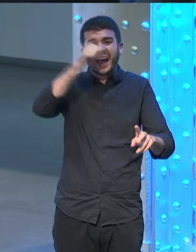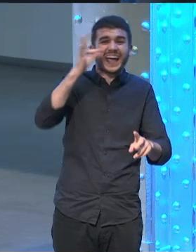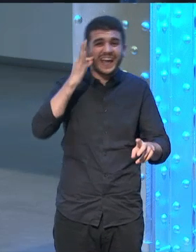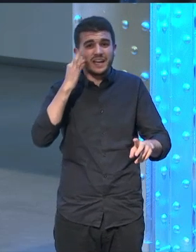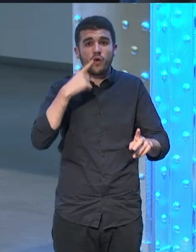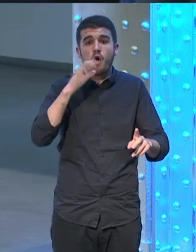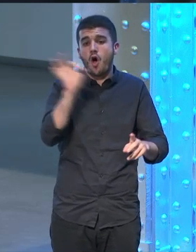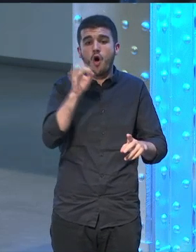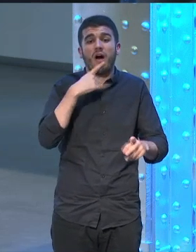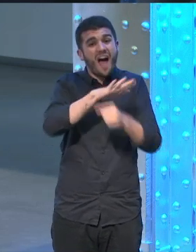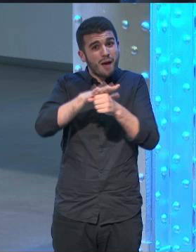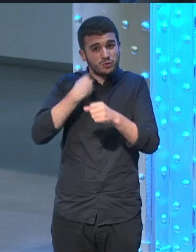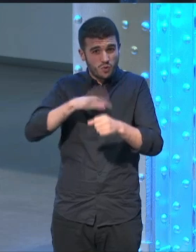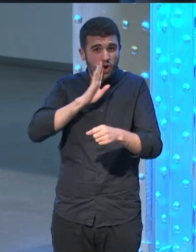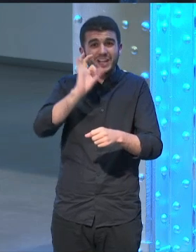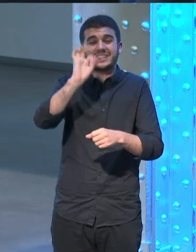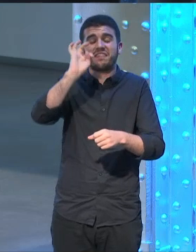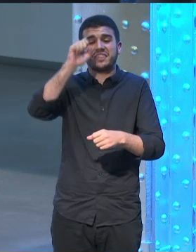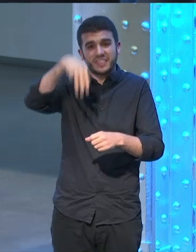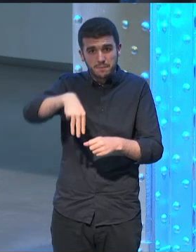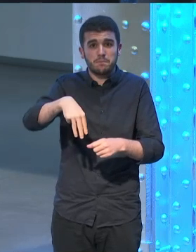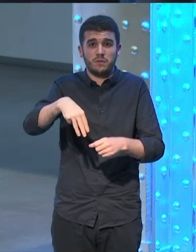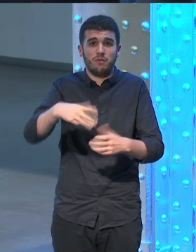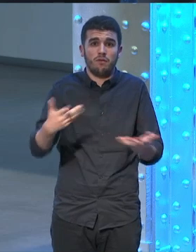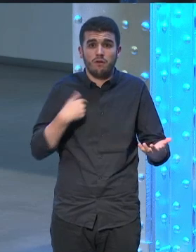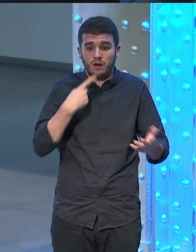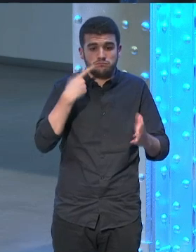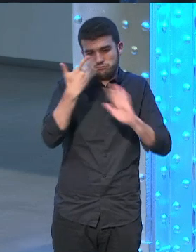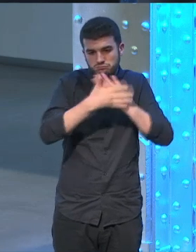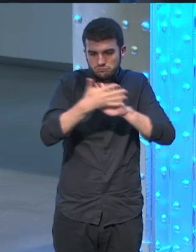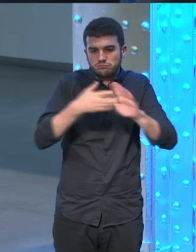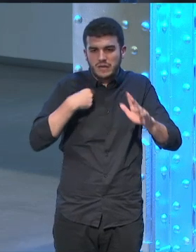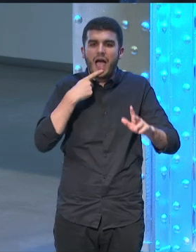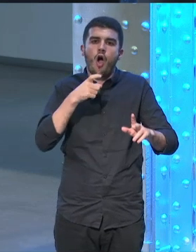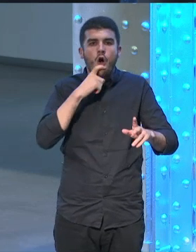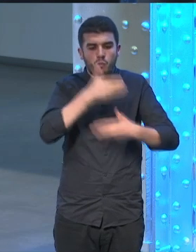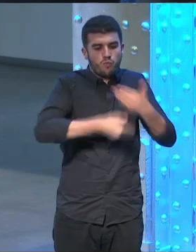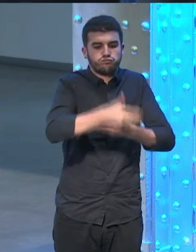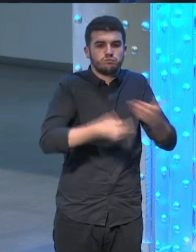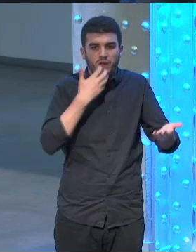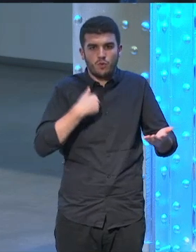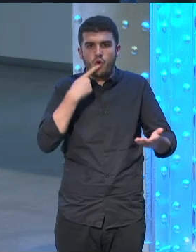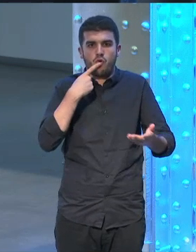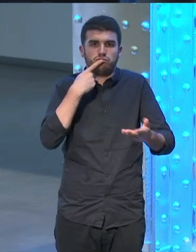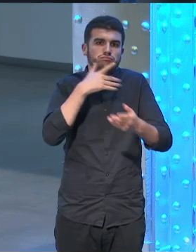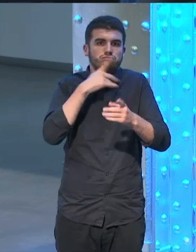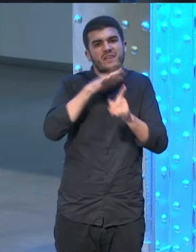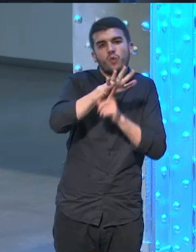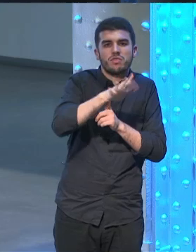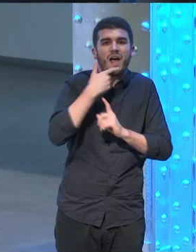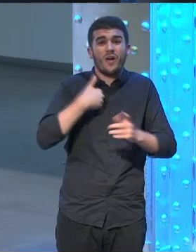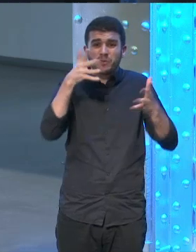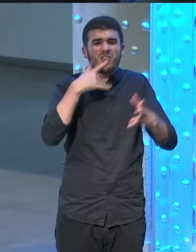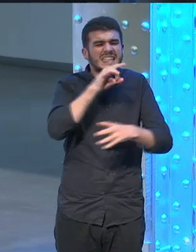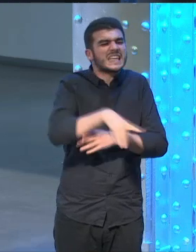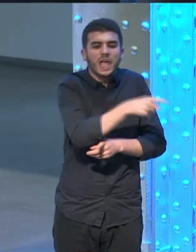las profesiones del ámbito STEM. Y hemos hecho una serie de líneas de actuación, a quienes van dirigidos estas